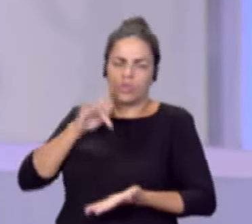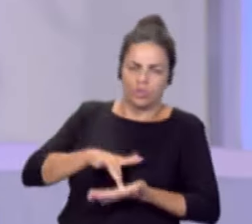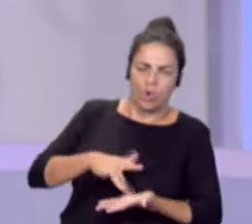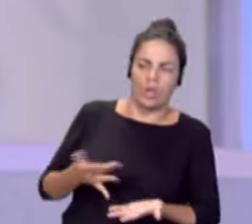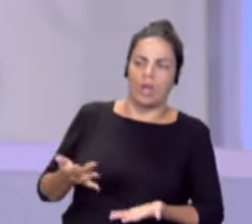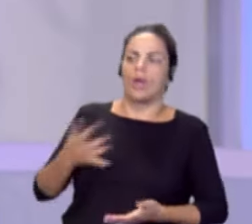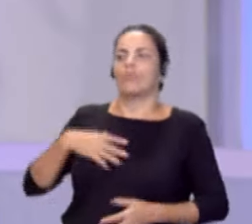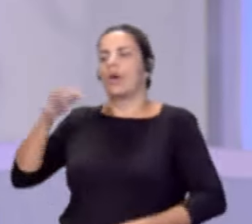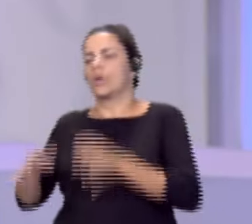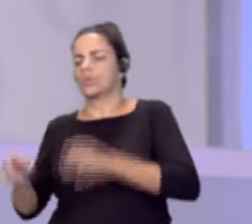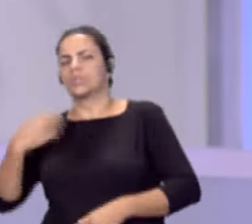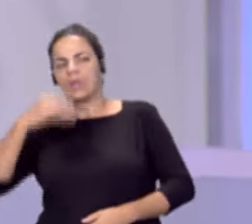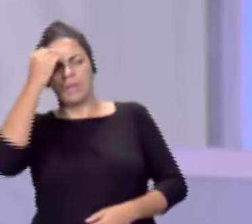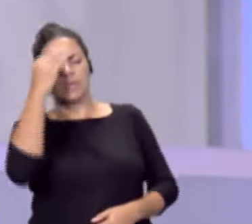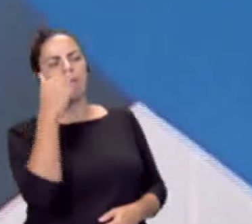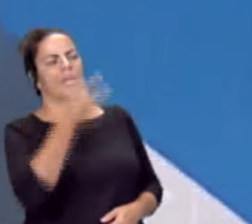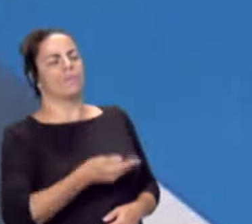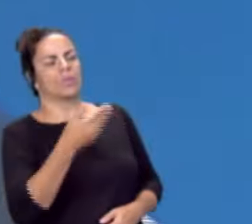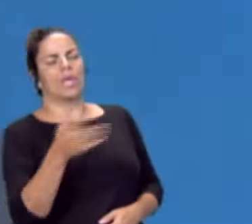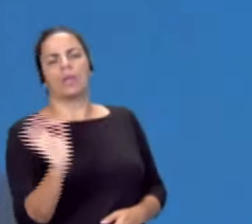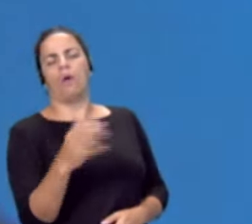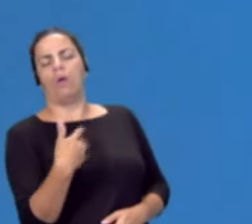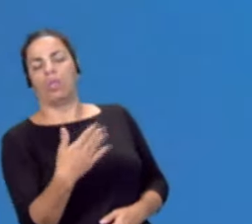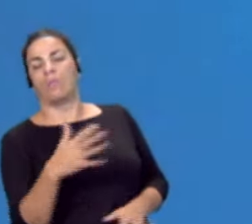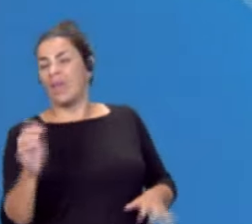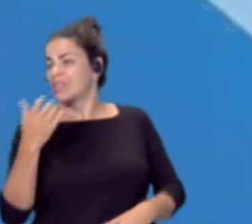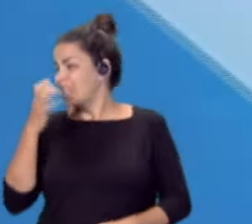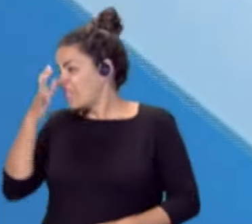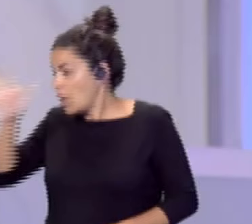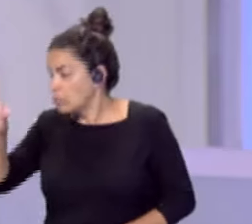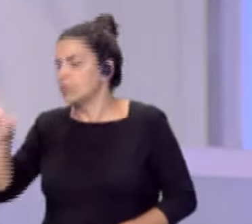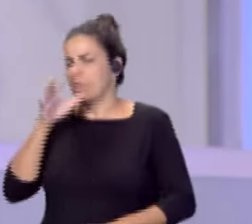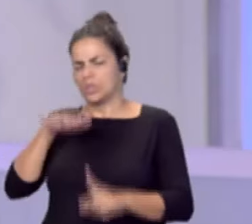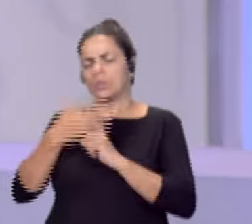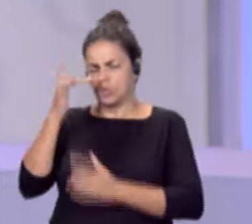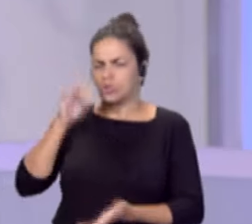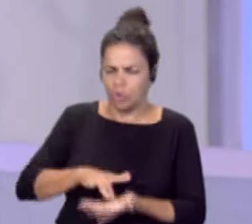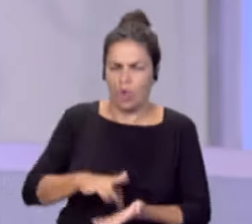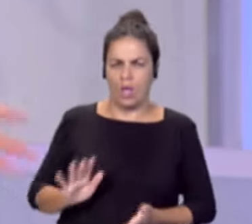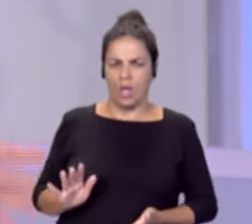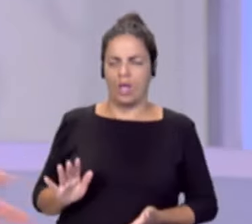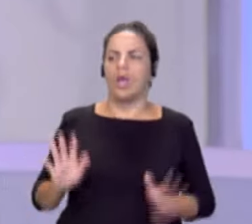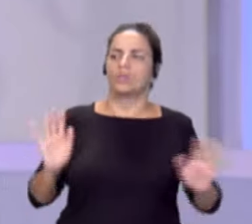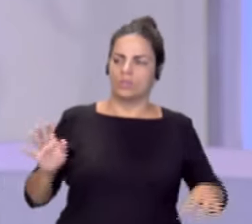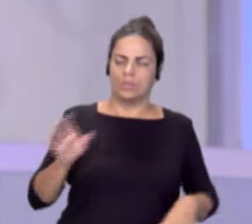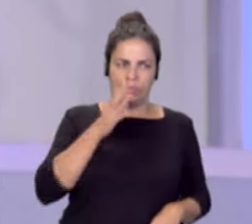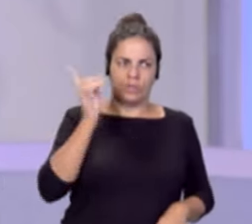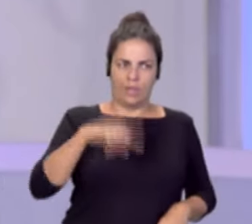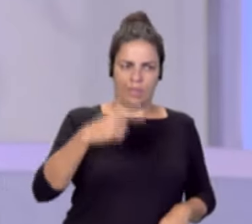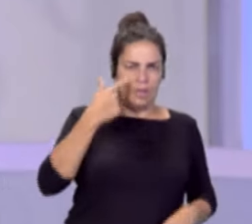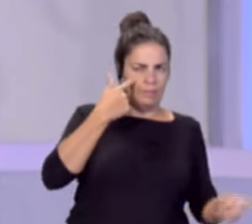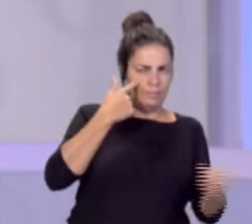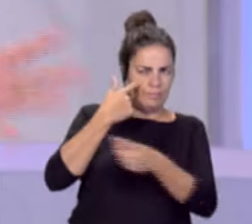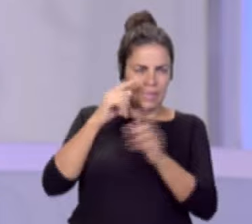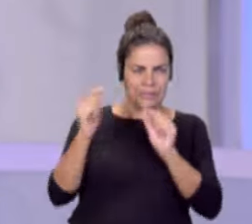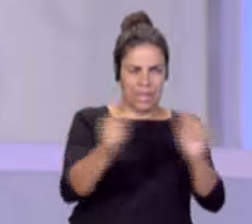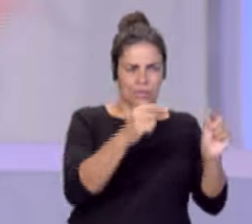o menor importancia, pero si denuncias que ha pasado algo, entonces no digamos, porque lo he oído también en muchas tertulias,